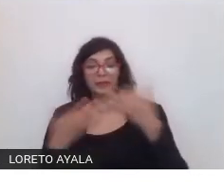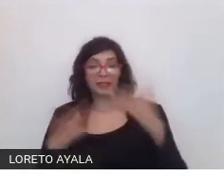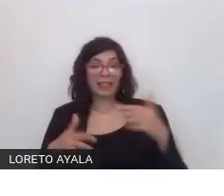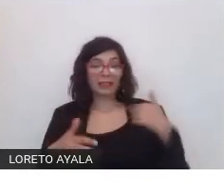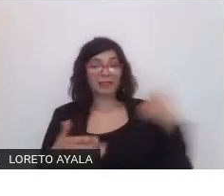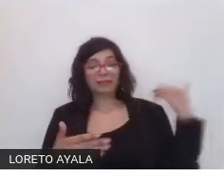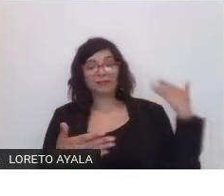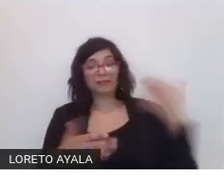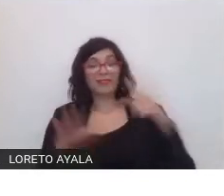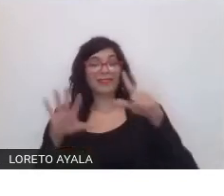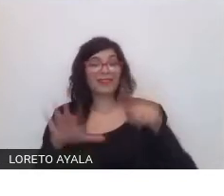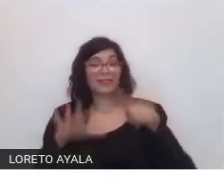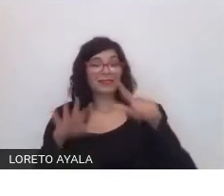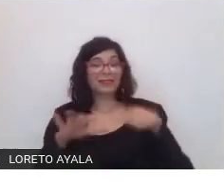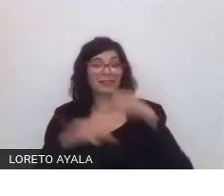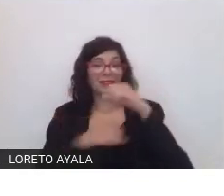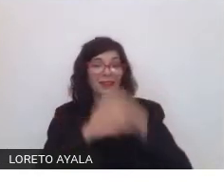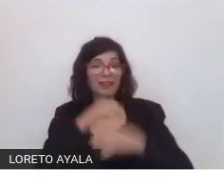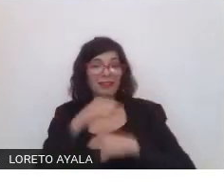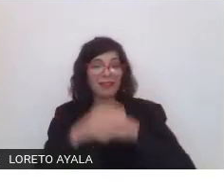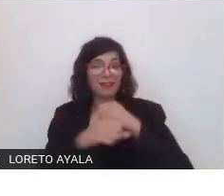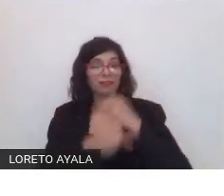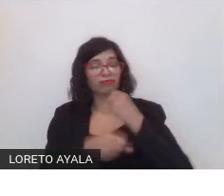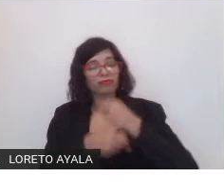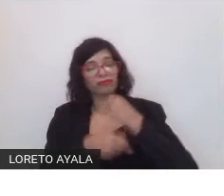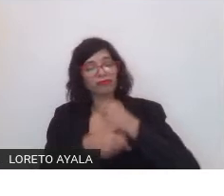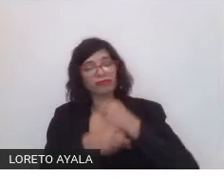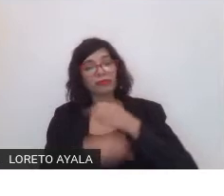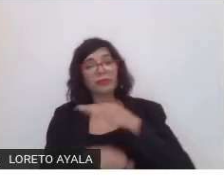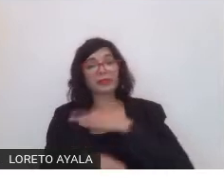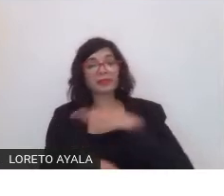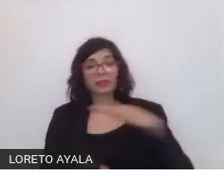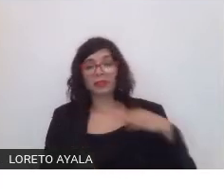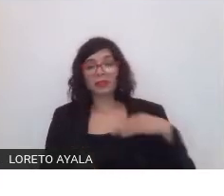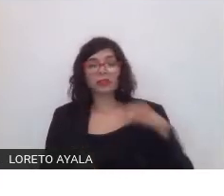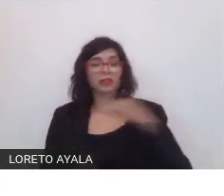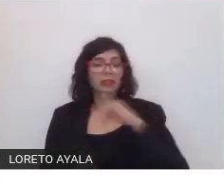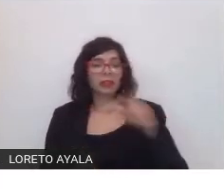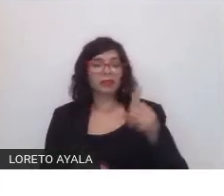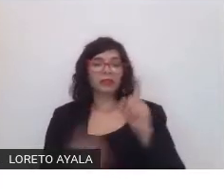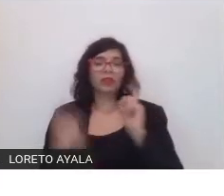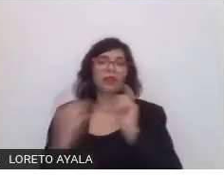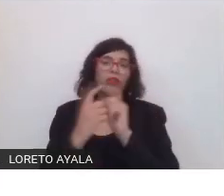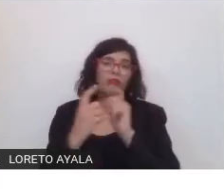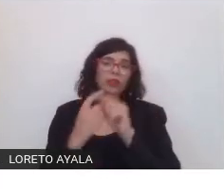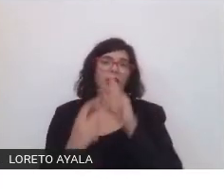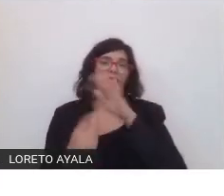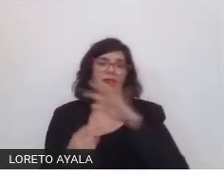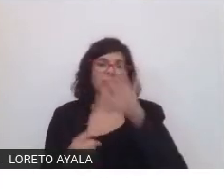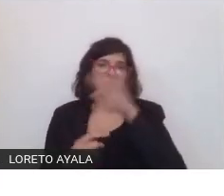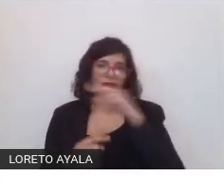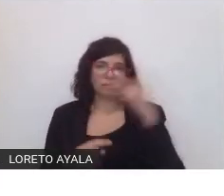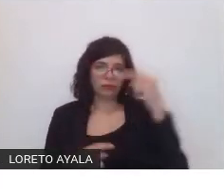años en el ministerio y los 17 años en contacto con la provincia y con la región. Nuestra provincia,